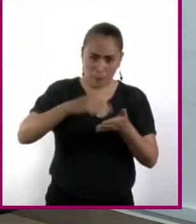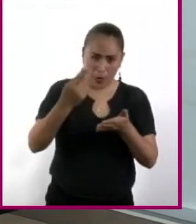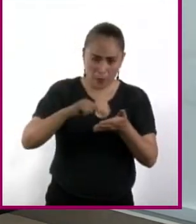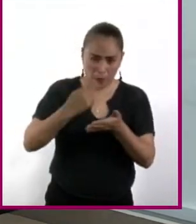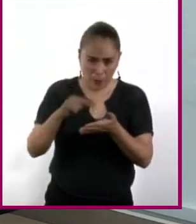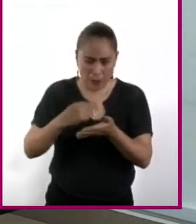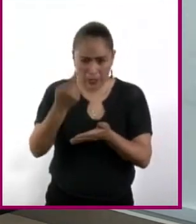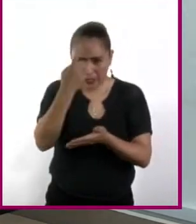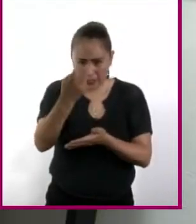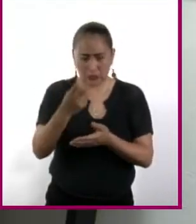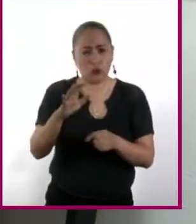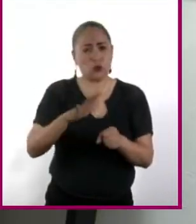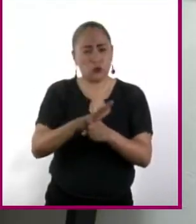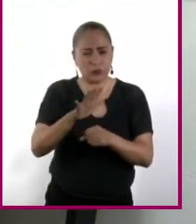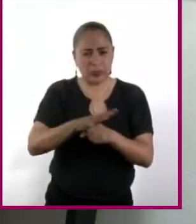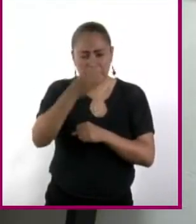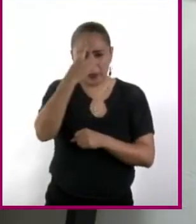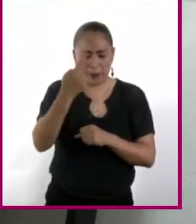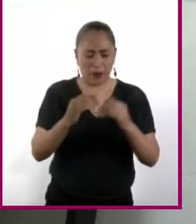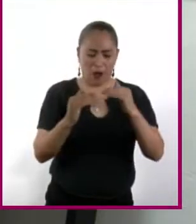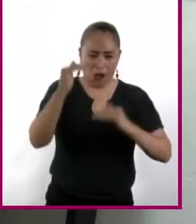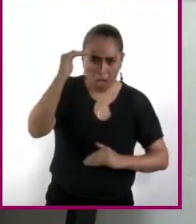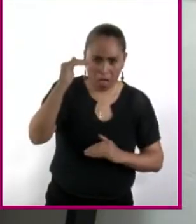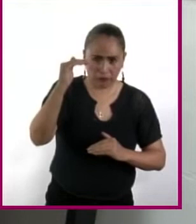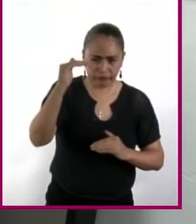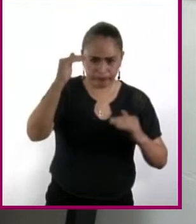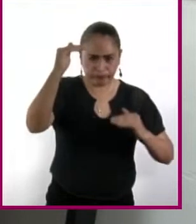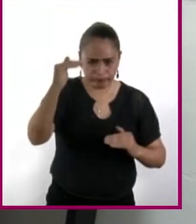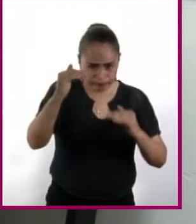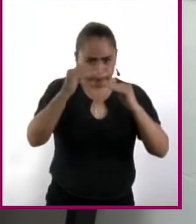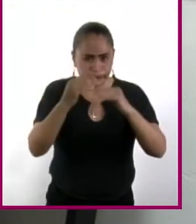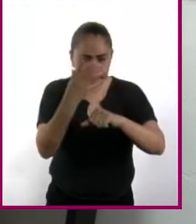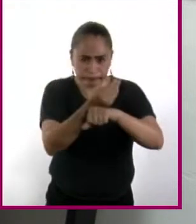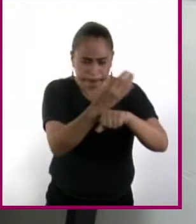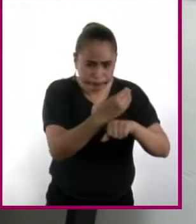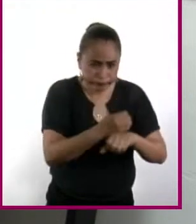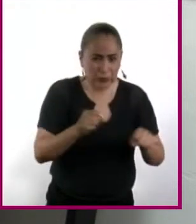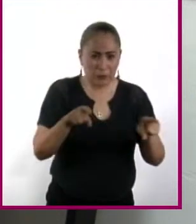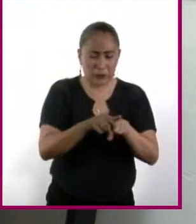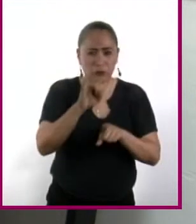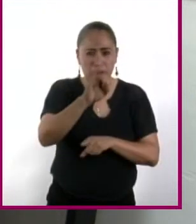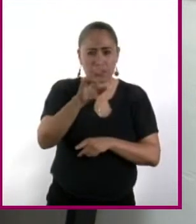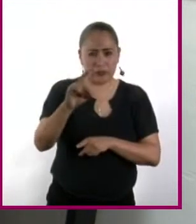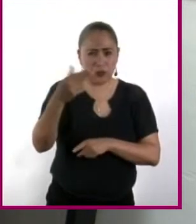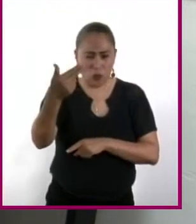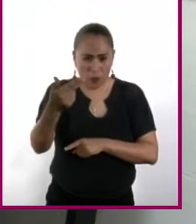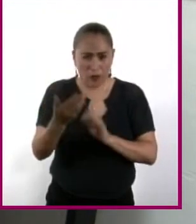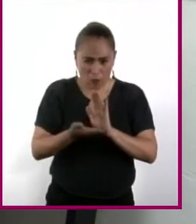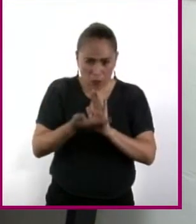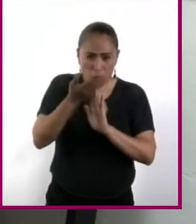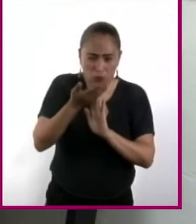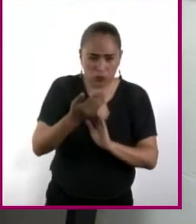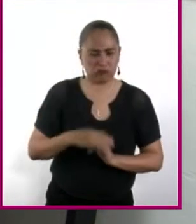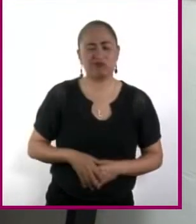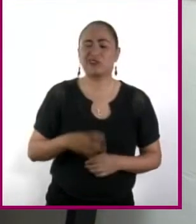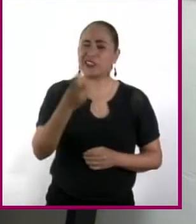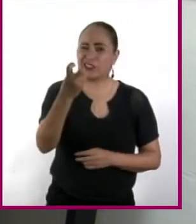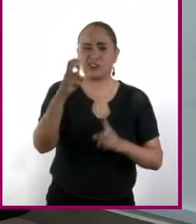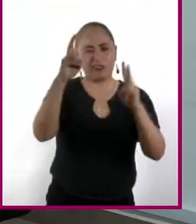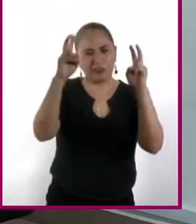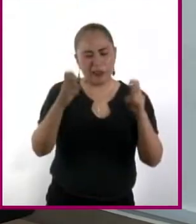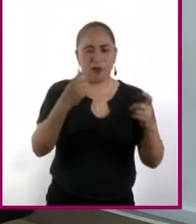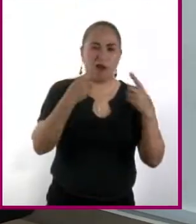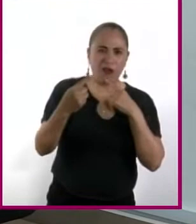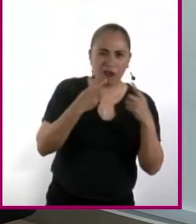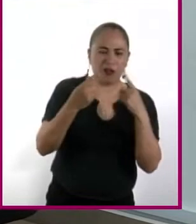a las inequidades sociales y elevar el índice del desarrollo humano. Ese es un tema que debatimos mucho tiempo Frida y yo.